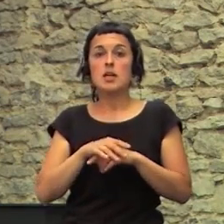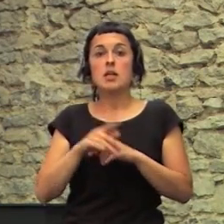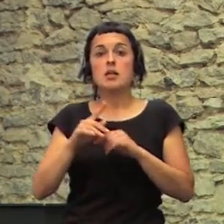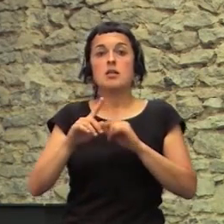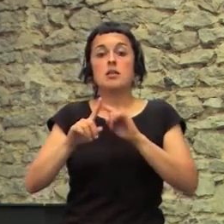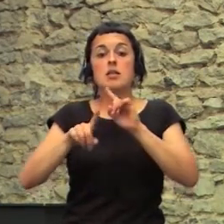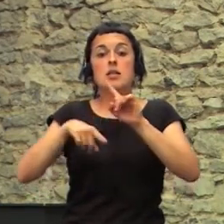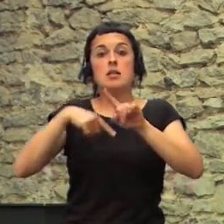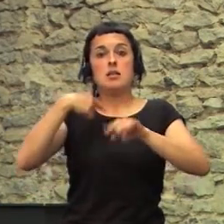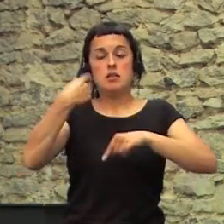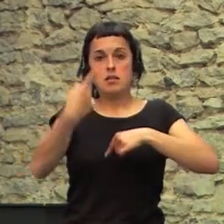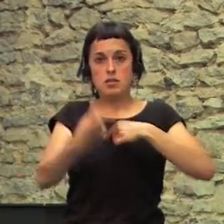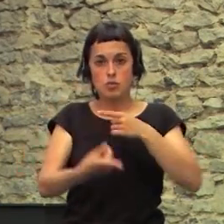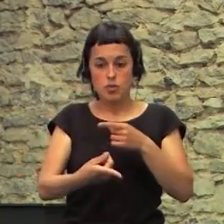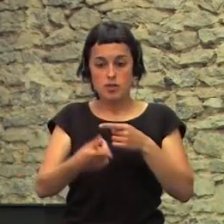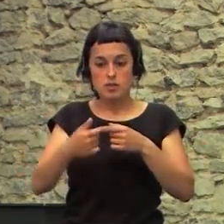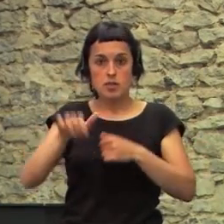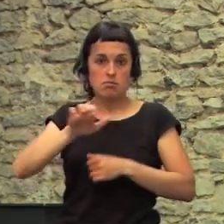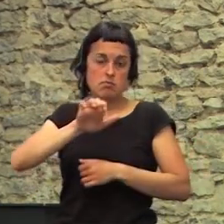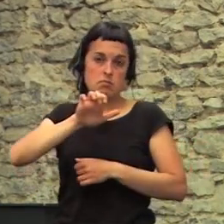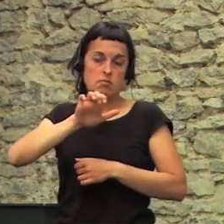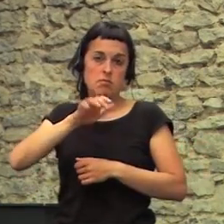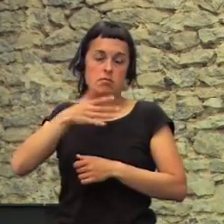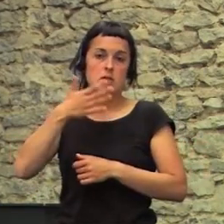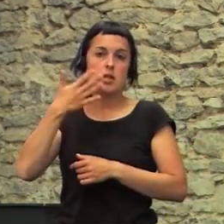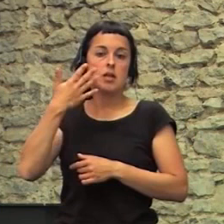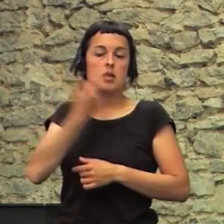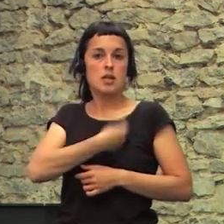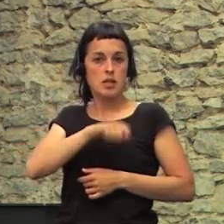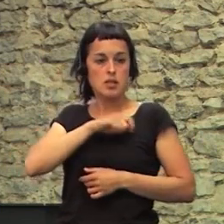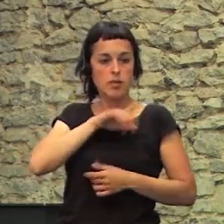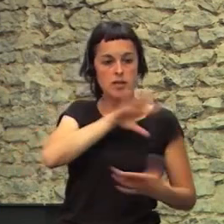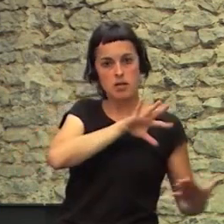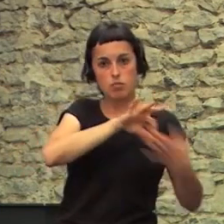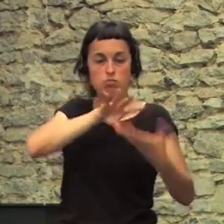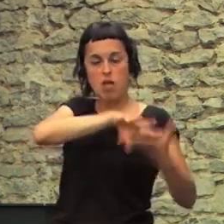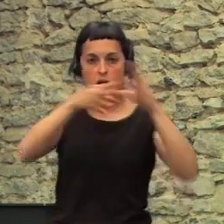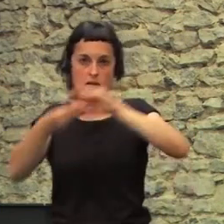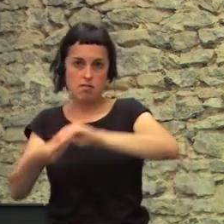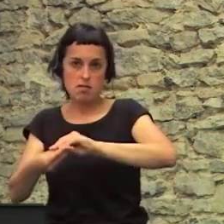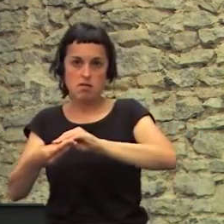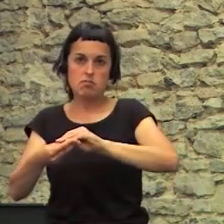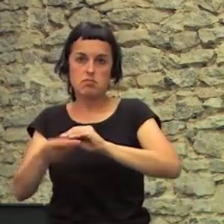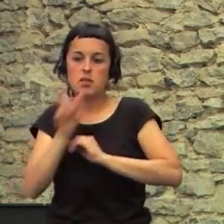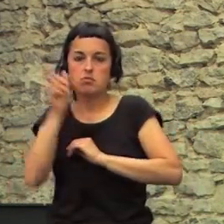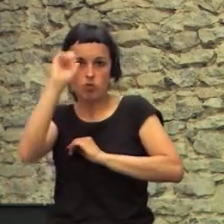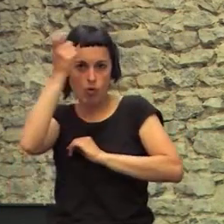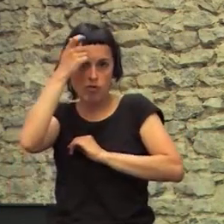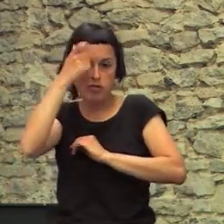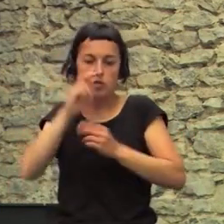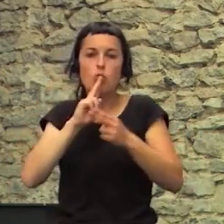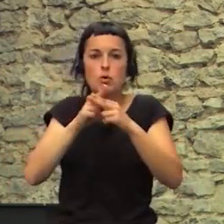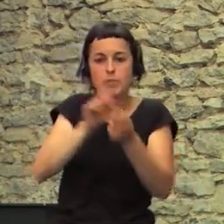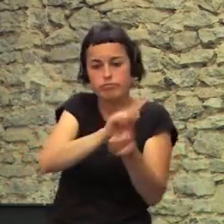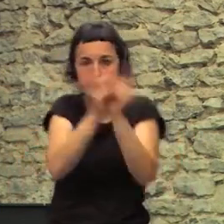se reapropió. En España se tradujo como anomalías de la diferenciación sexual en el ámbito médico, para